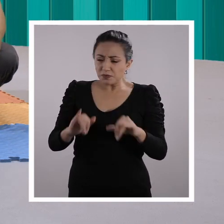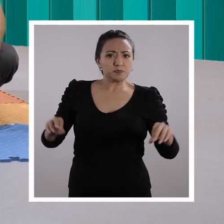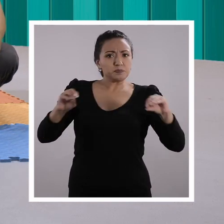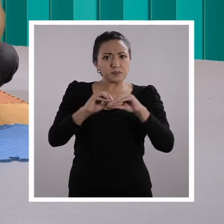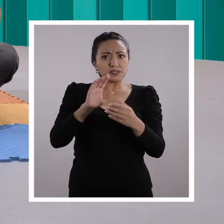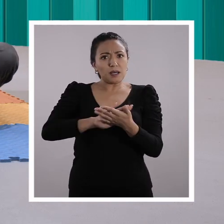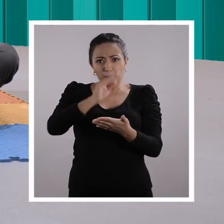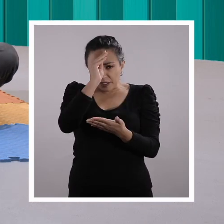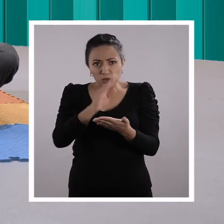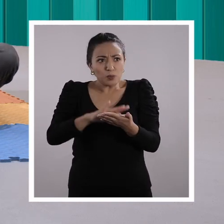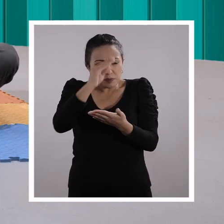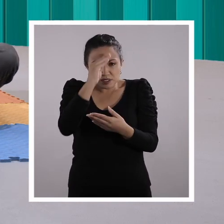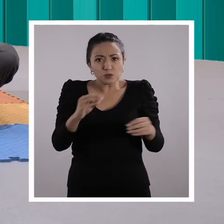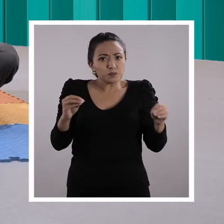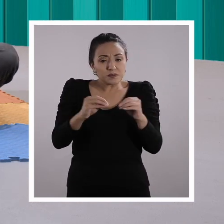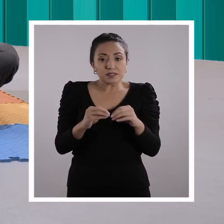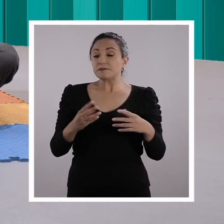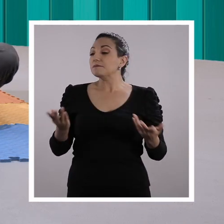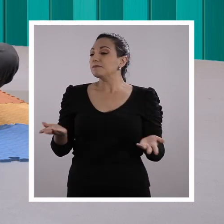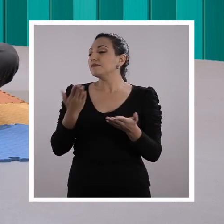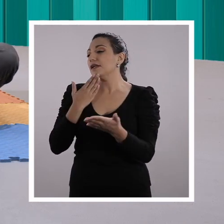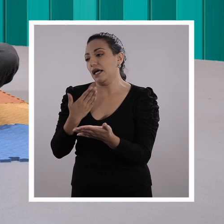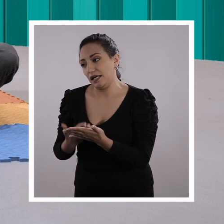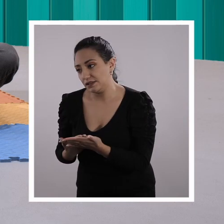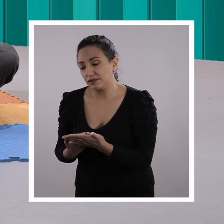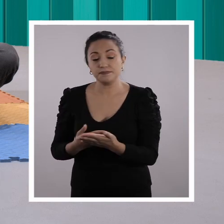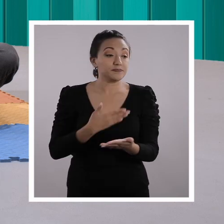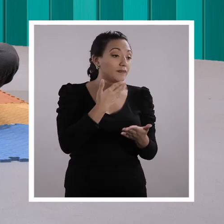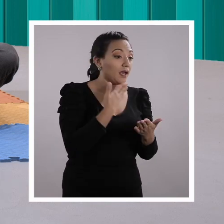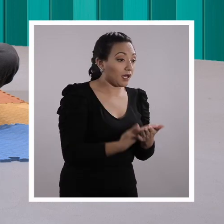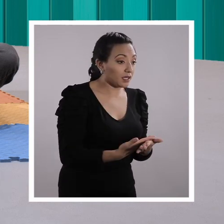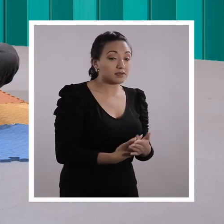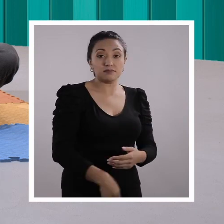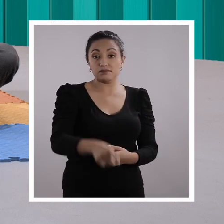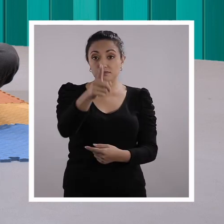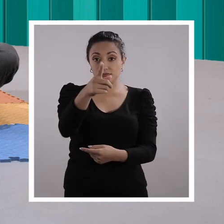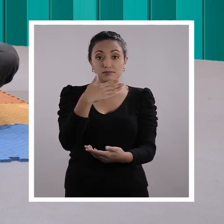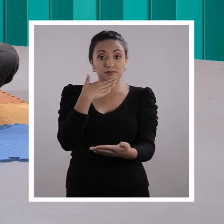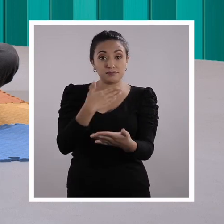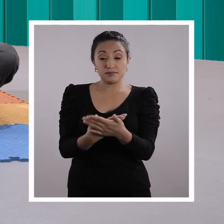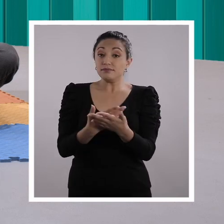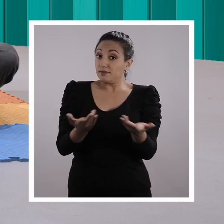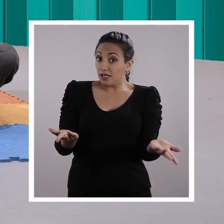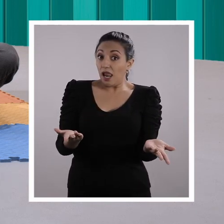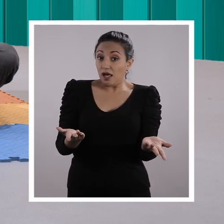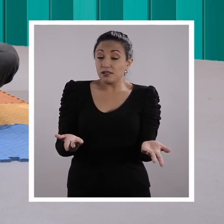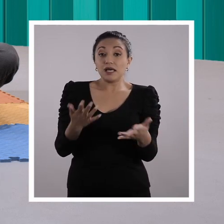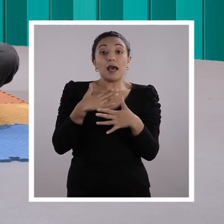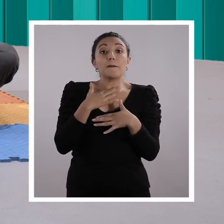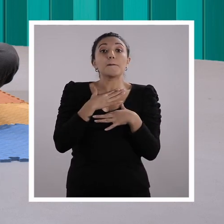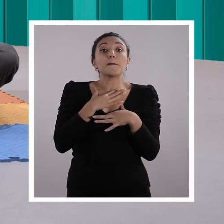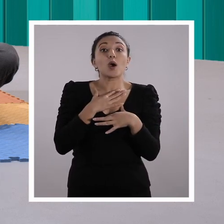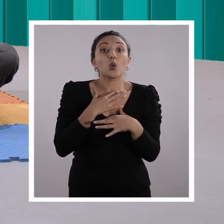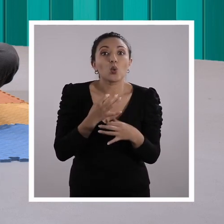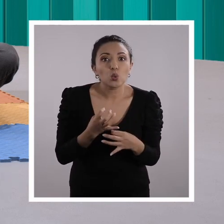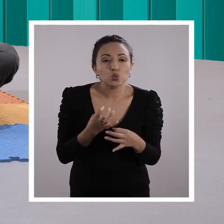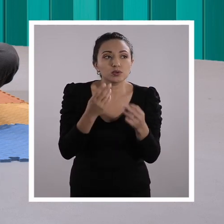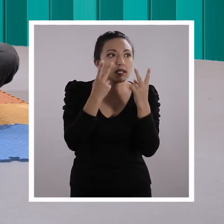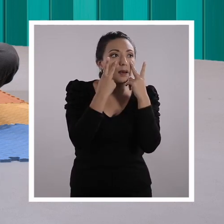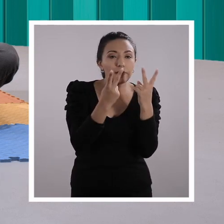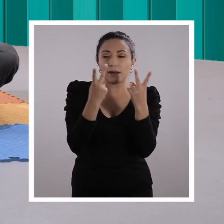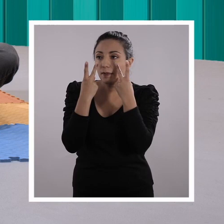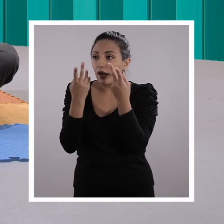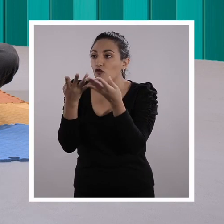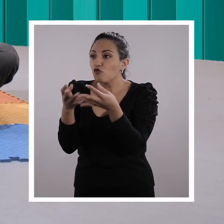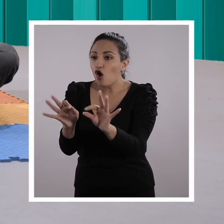así que tengo que decirle gracias gracias pancha yo también está poniendo mucho y además me gusta identificar estas formas de resolver los